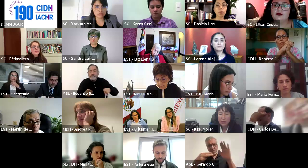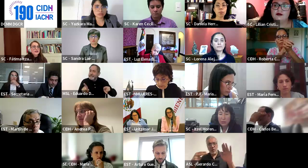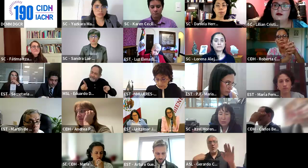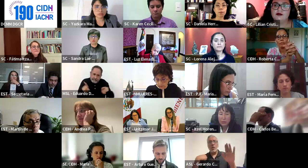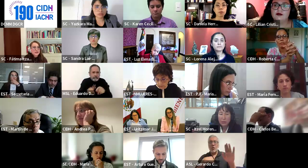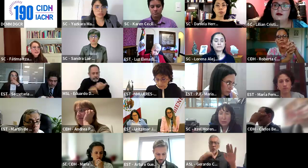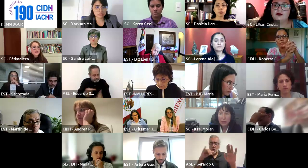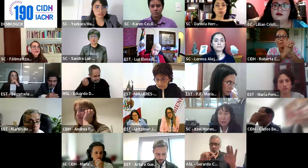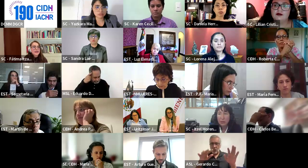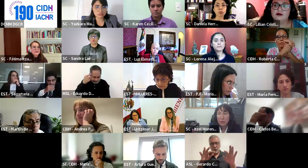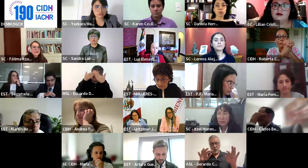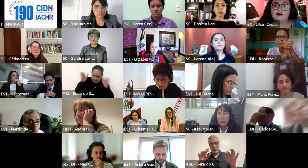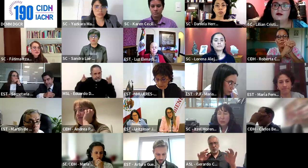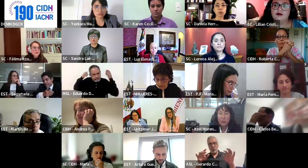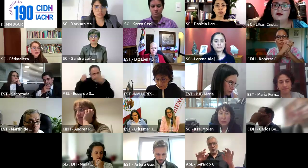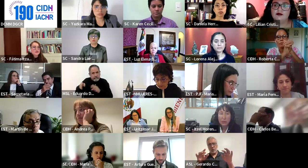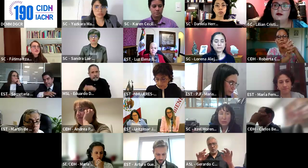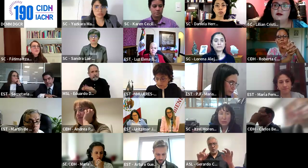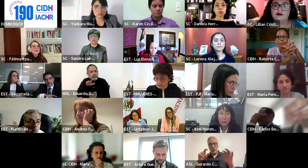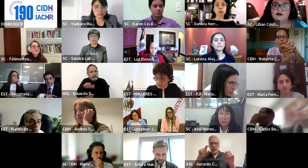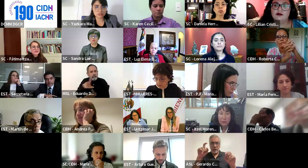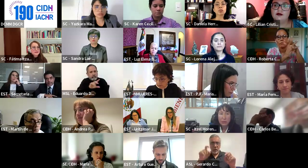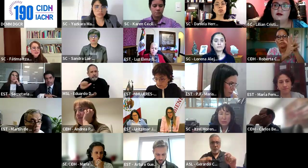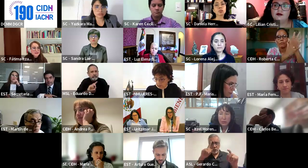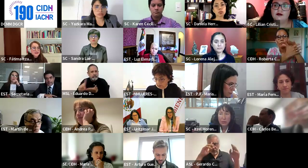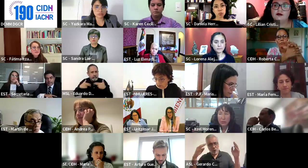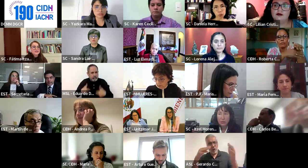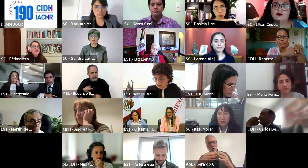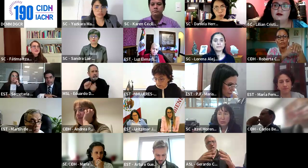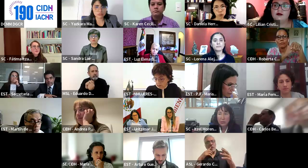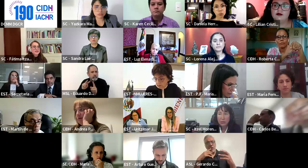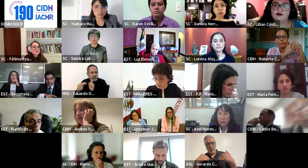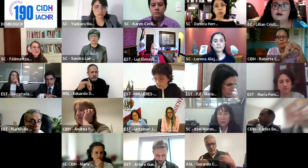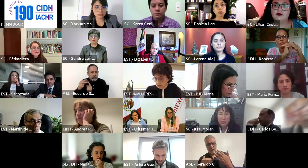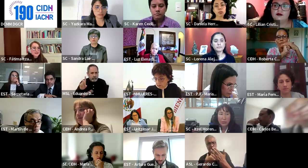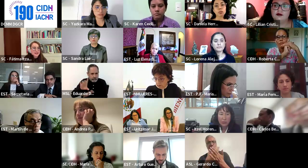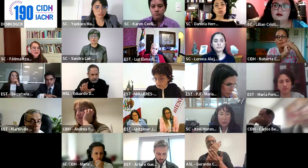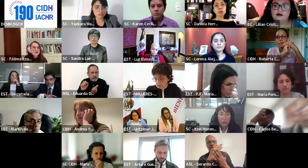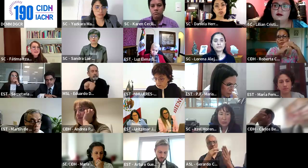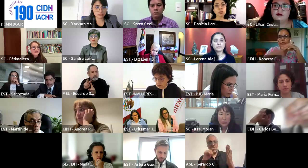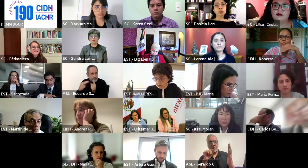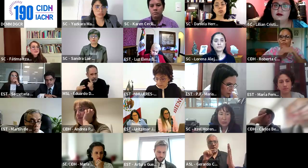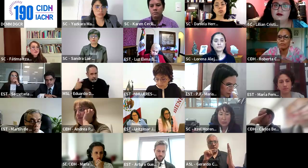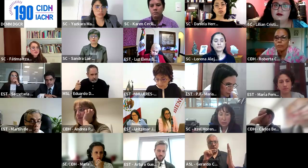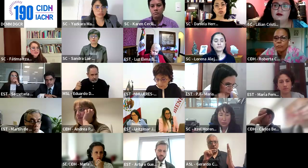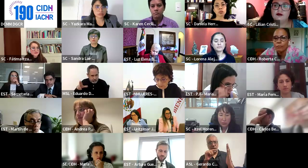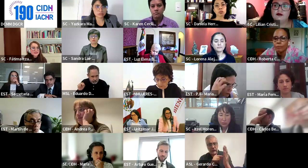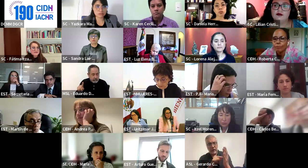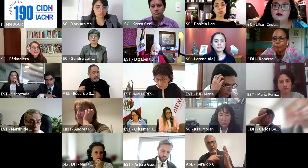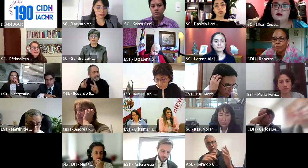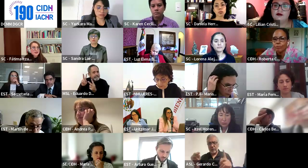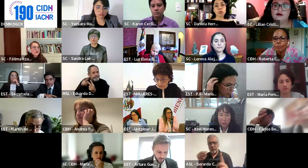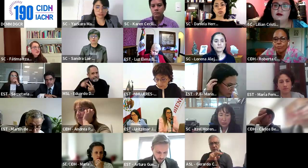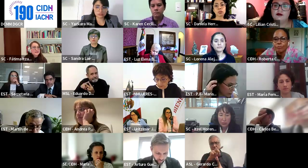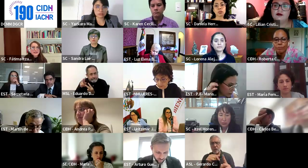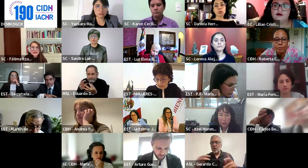hacer un enfoque en derechos humanos con perspectiva de discapacidad, con perspectiva de género y que estas dos